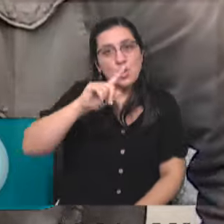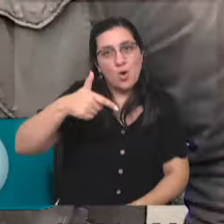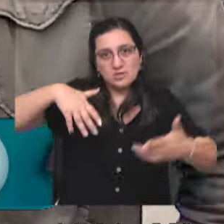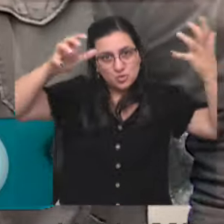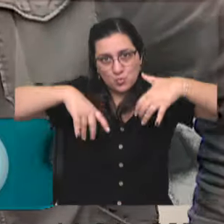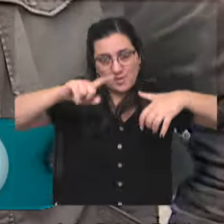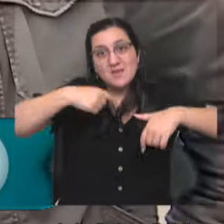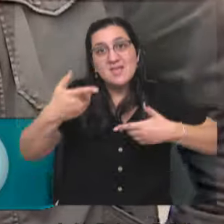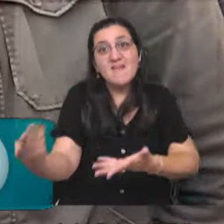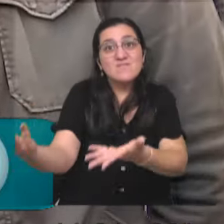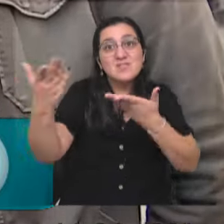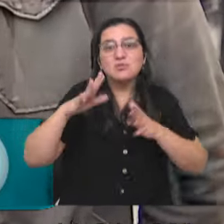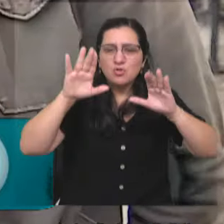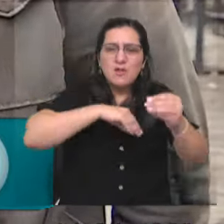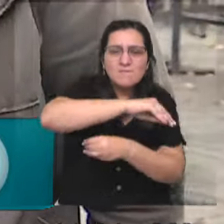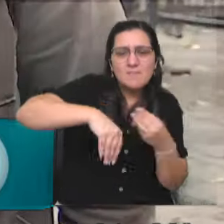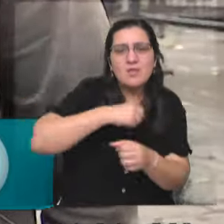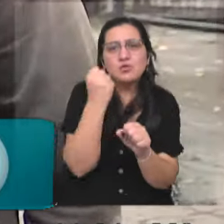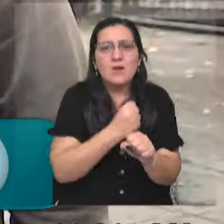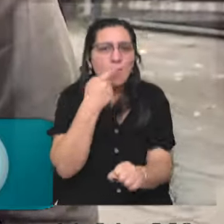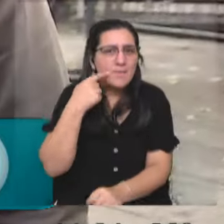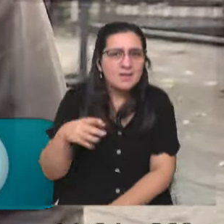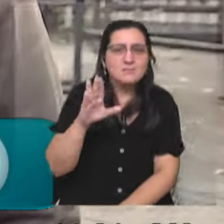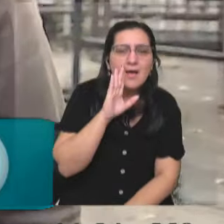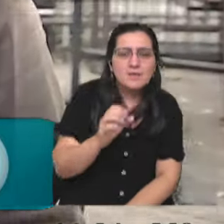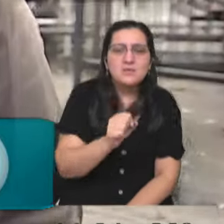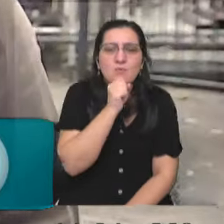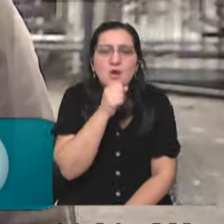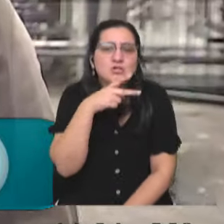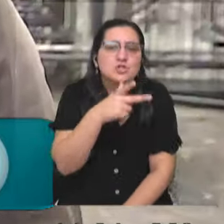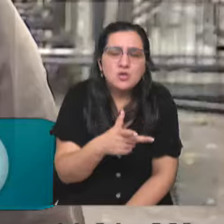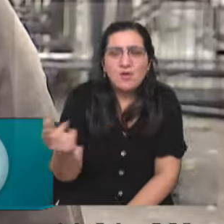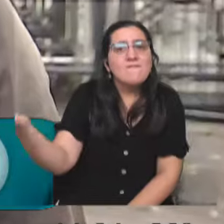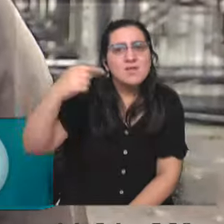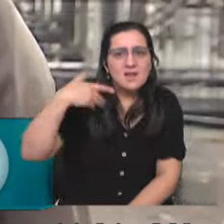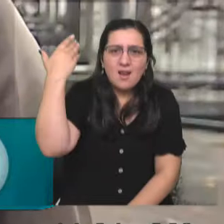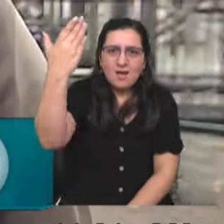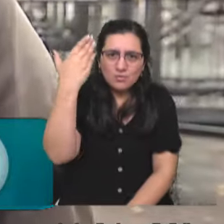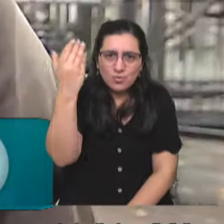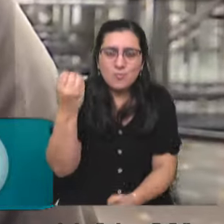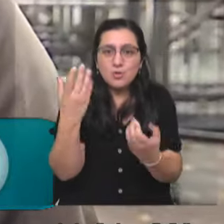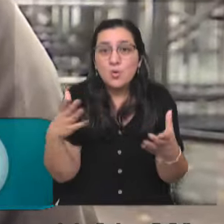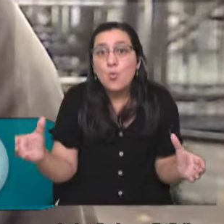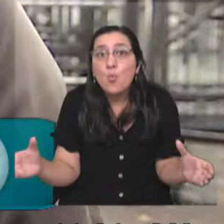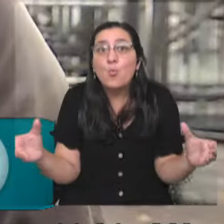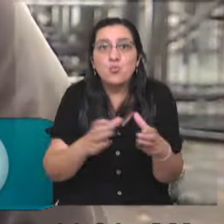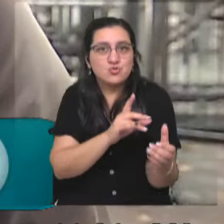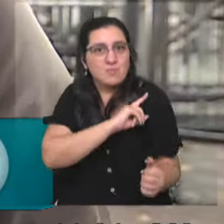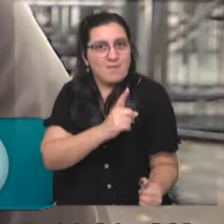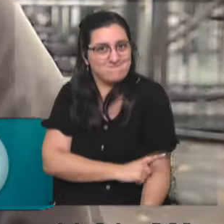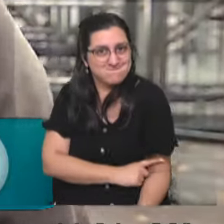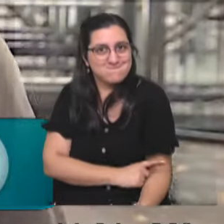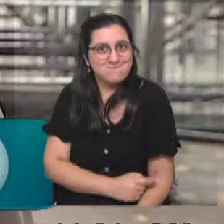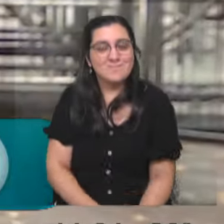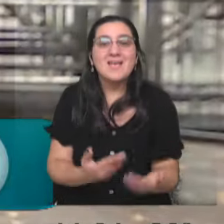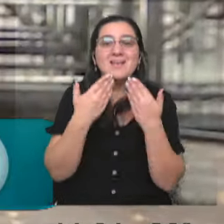lluvia, invitamos a toda la familia trabajadora, padres, abuelos, madres, hijos, a venir al acto, que juntos somos más. Bueno, muchas